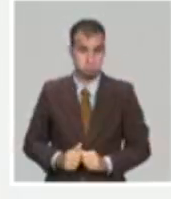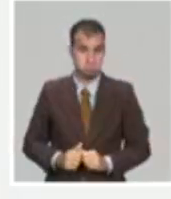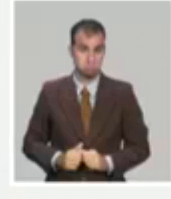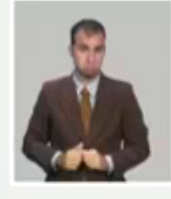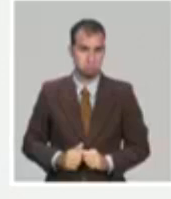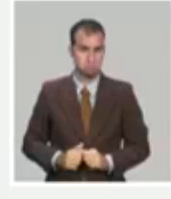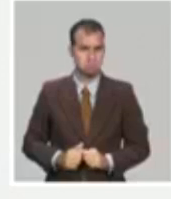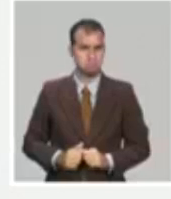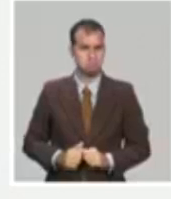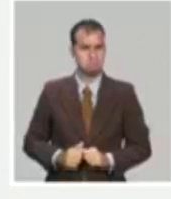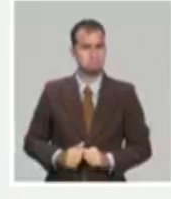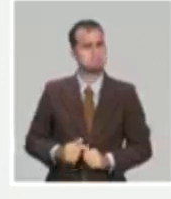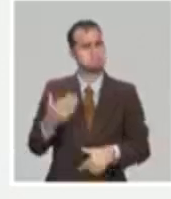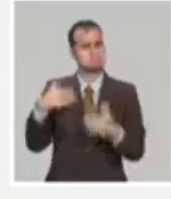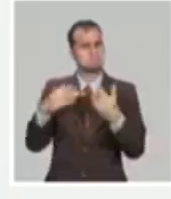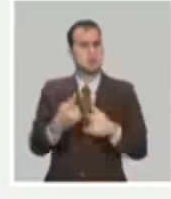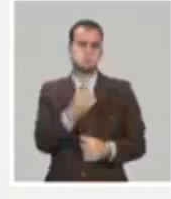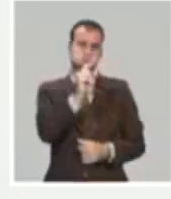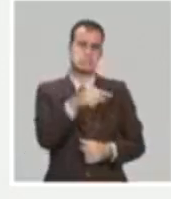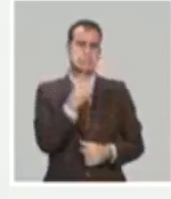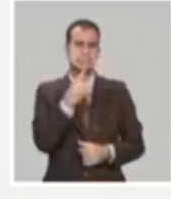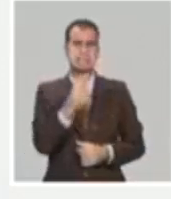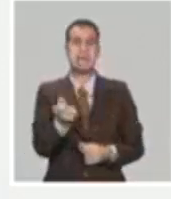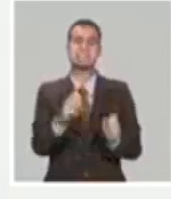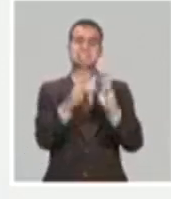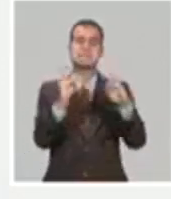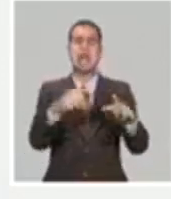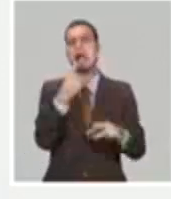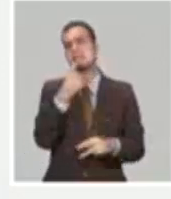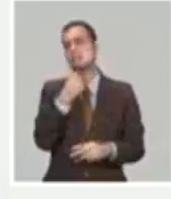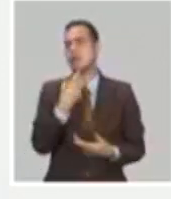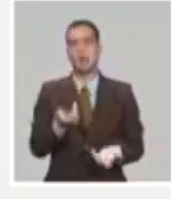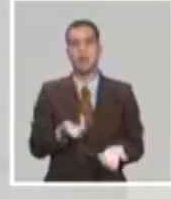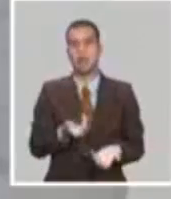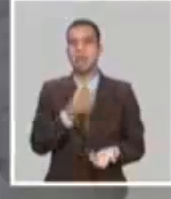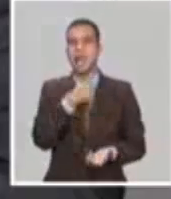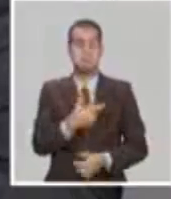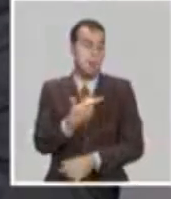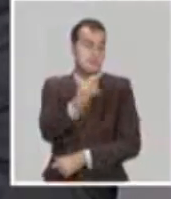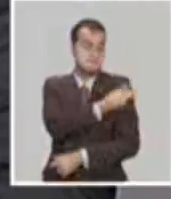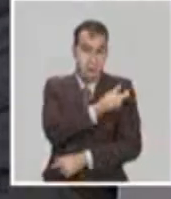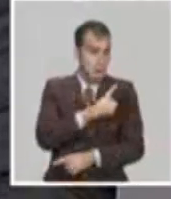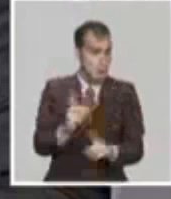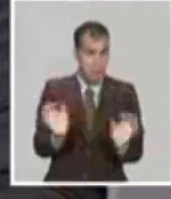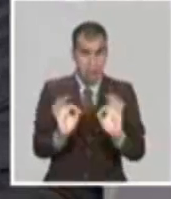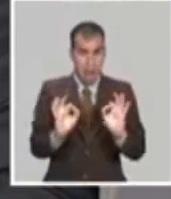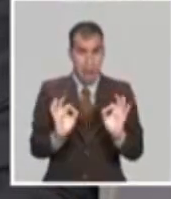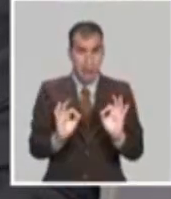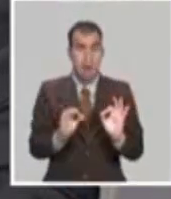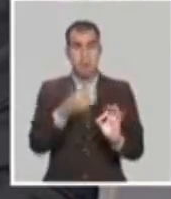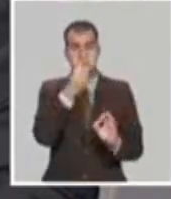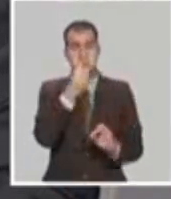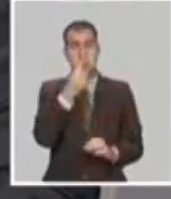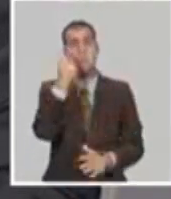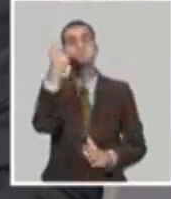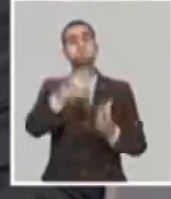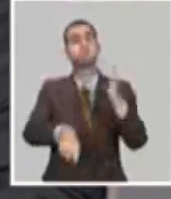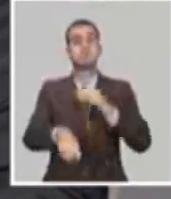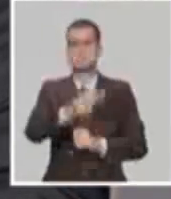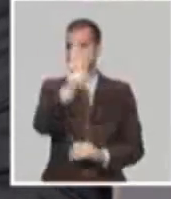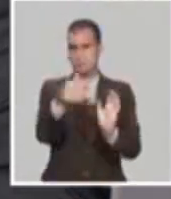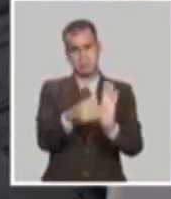ocasión salió alguien por las redes diciendo que si no se vacunaba, entonces le ponían 3.000 pesos de